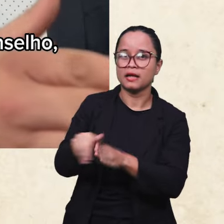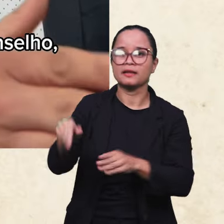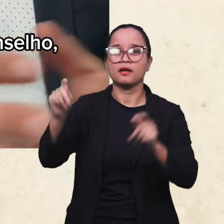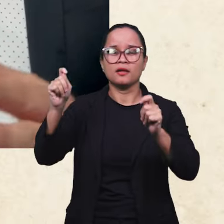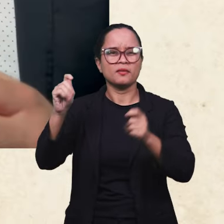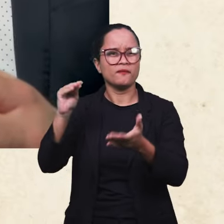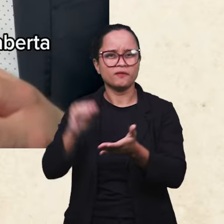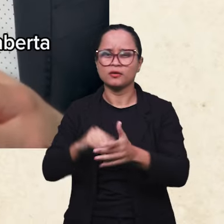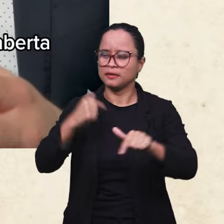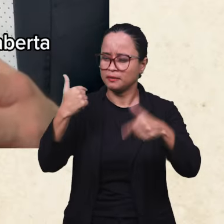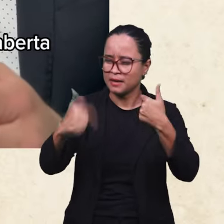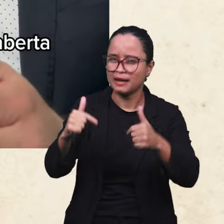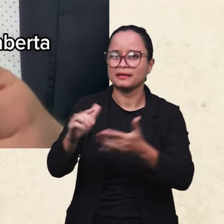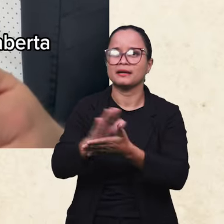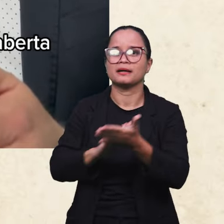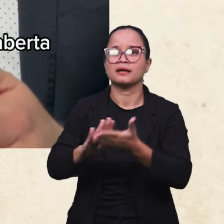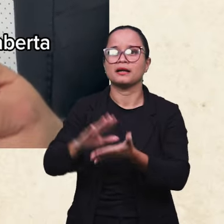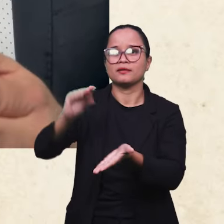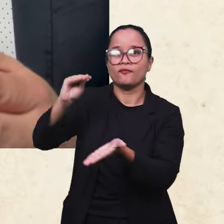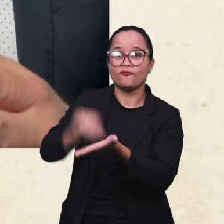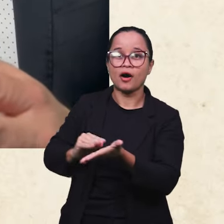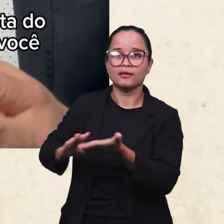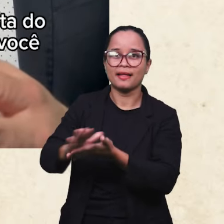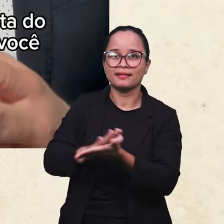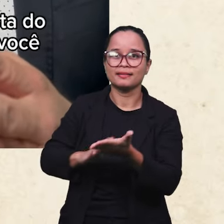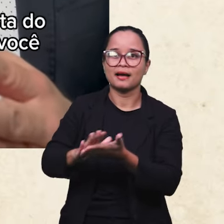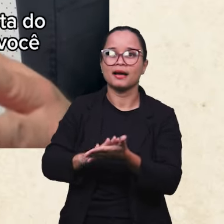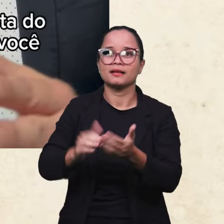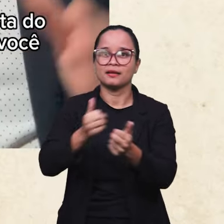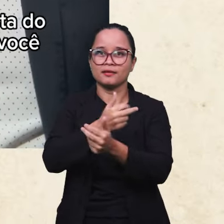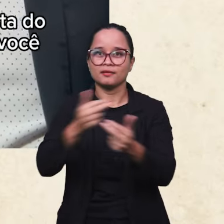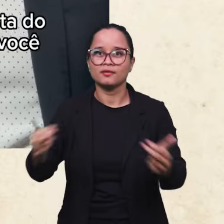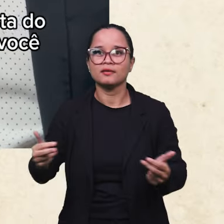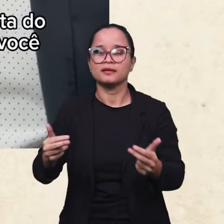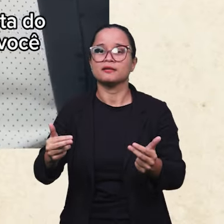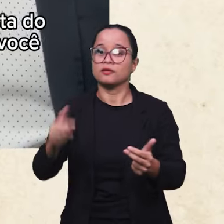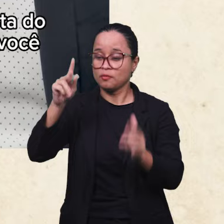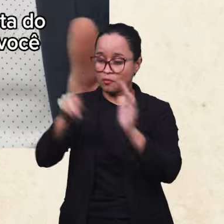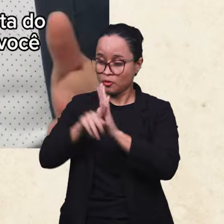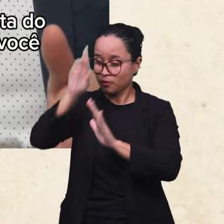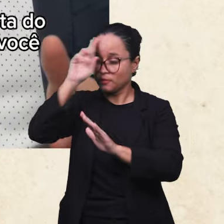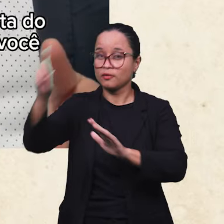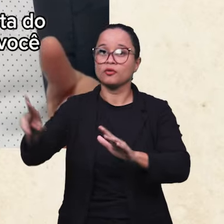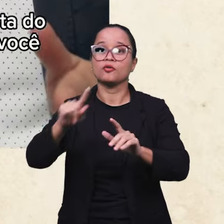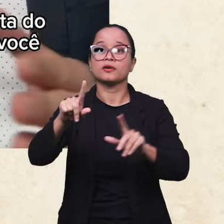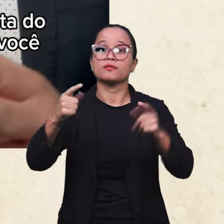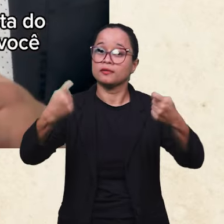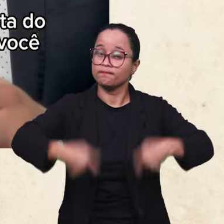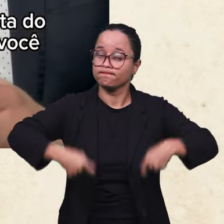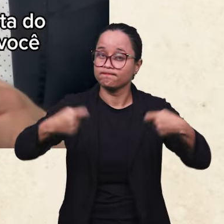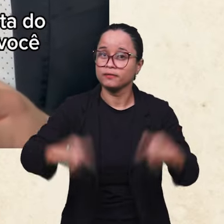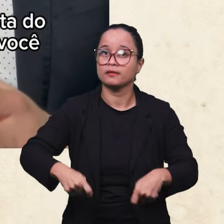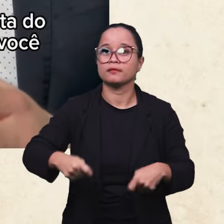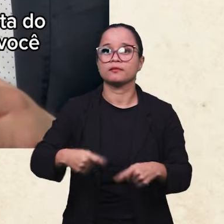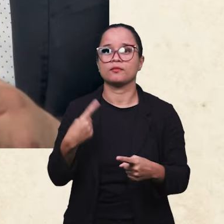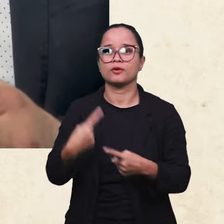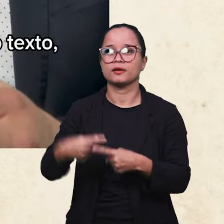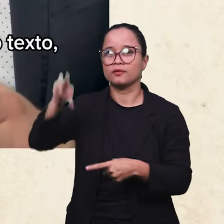el consejo, no faltará la puerta abierta, no faltará la respuesta del Señor para lo que tú